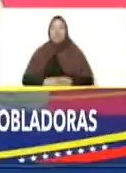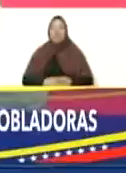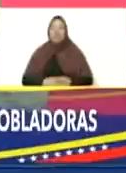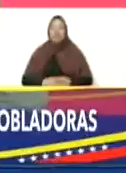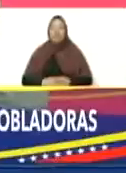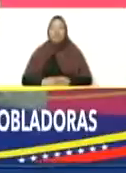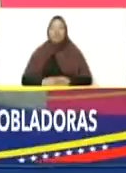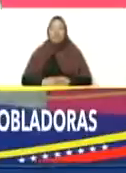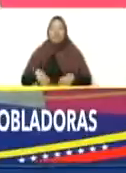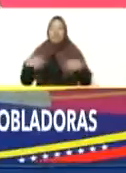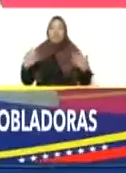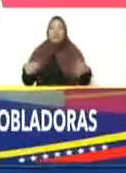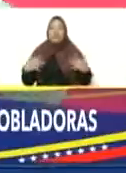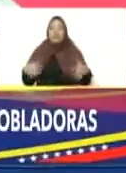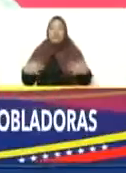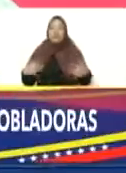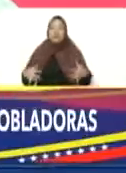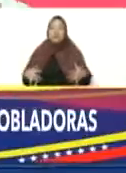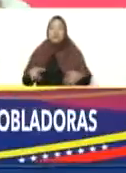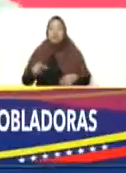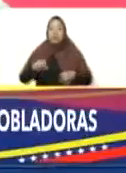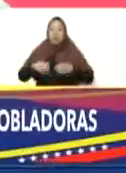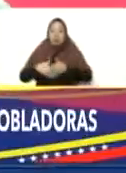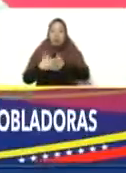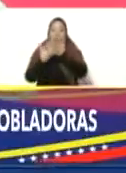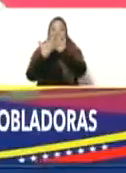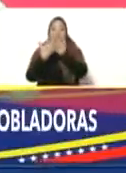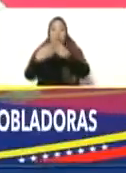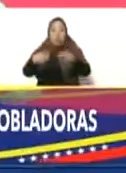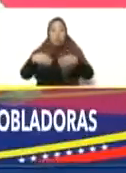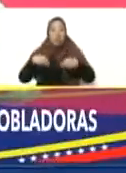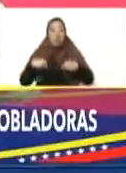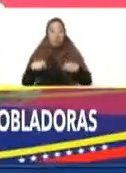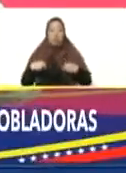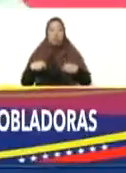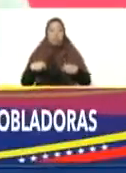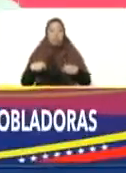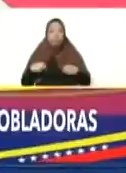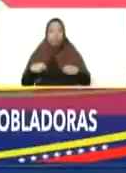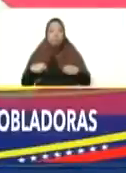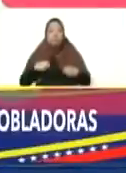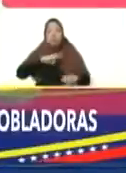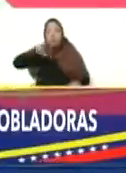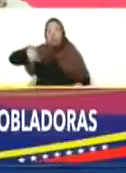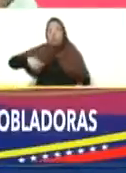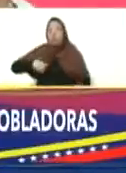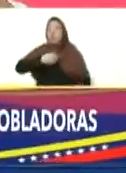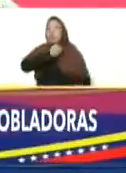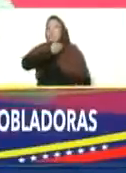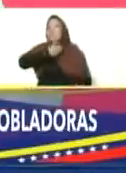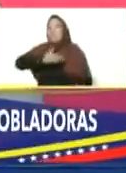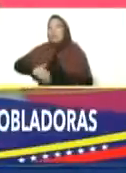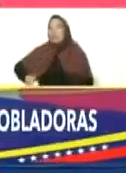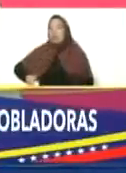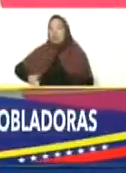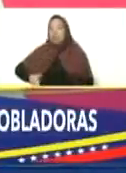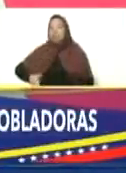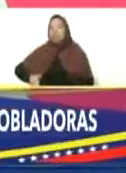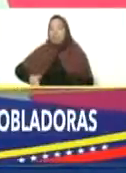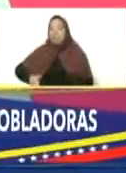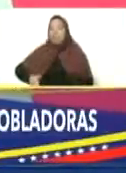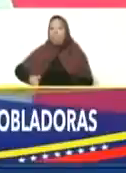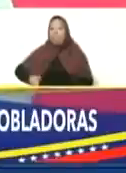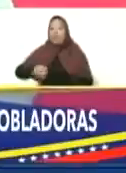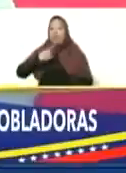tremendo yo en la madrugada reconocí nuestra derrota como debe ser